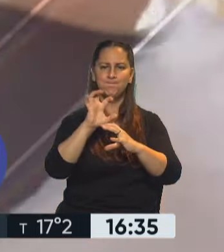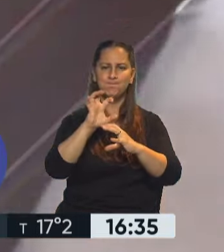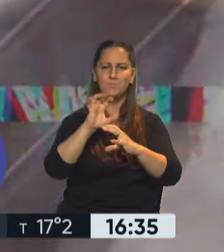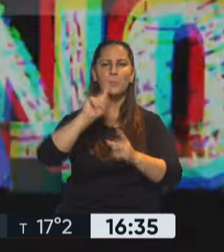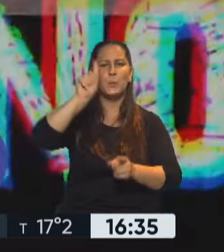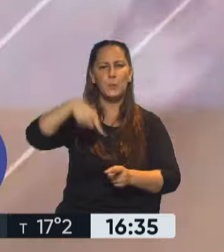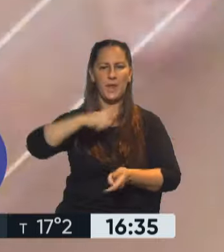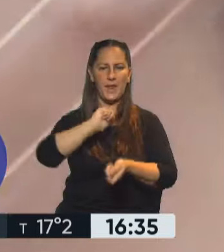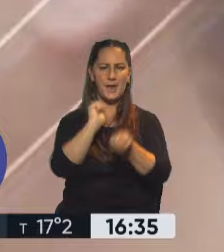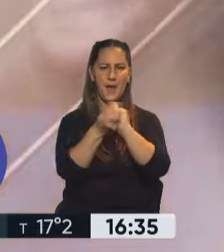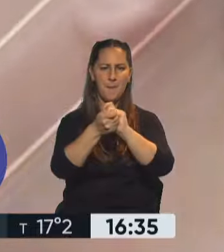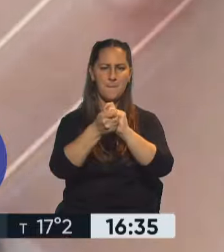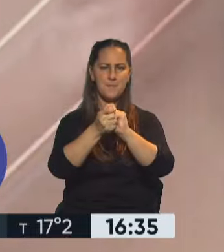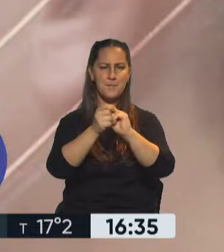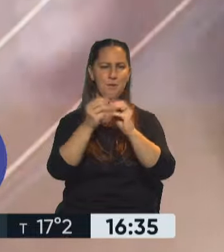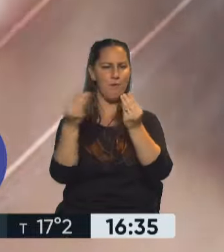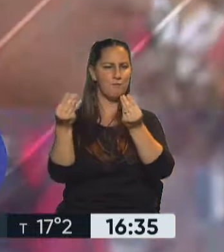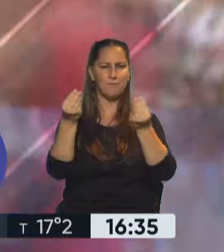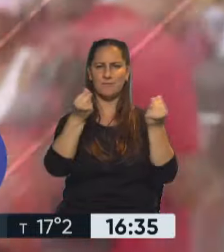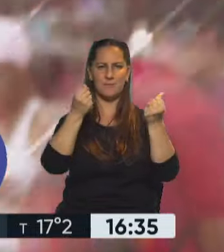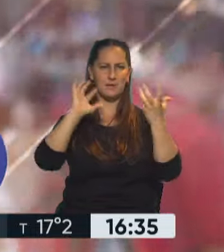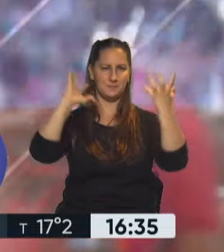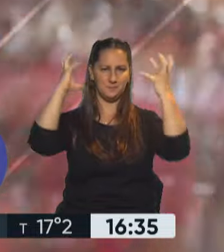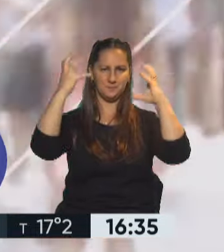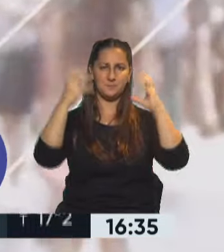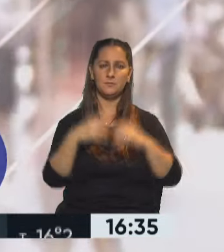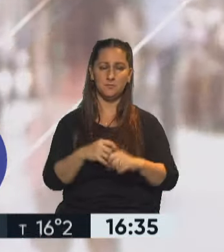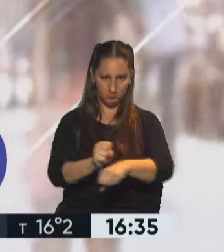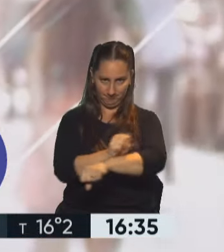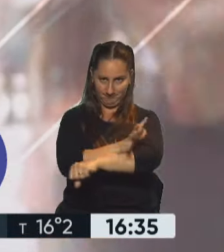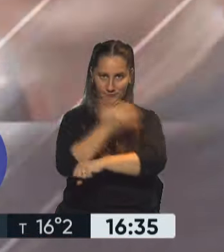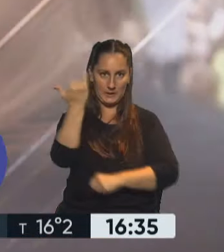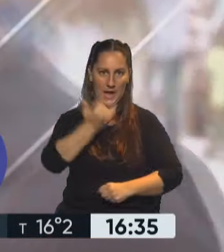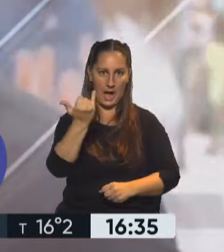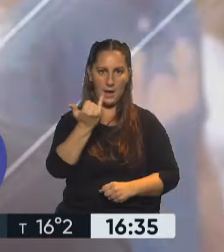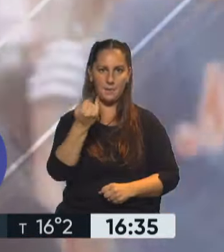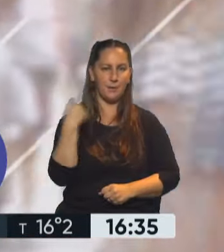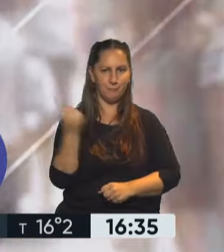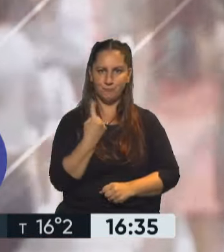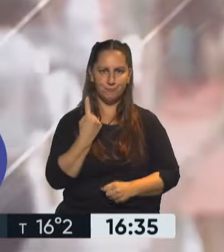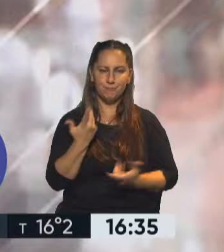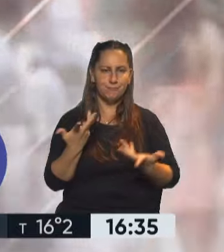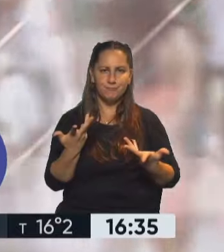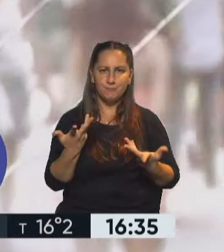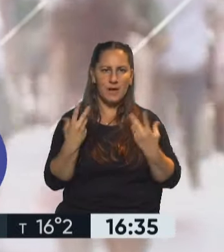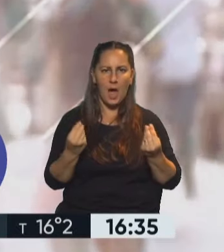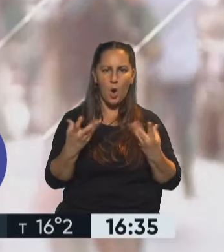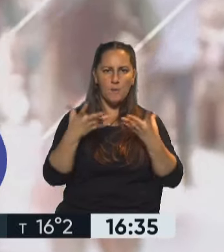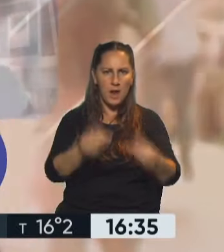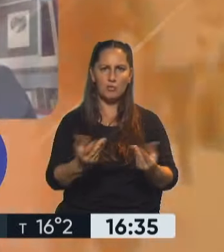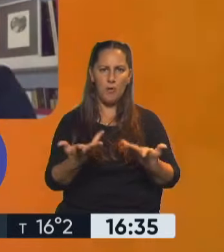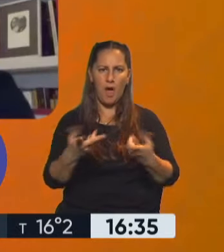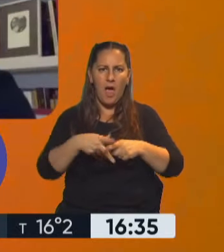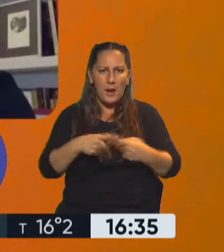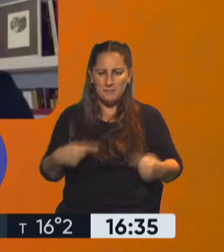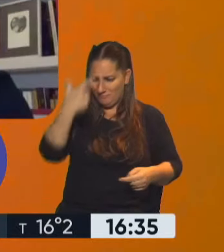climático. Ese es el dato. Claro. Es estremecedor porque al mismo tiempo nos deja a nosotros con pocas herramientas en la mano, porque ¿qué puede